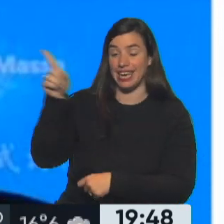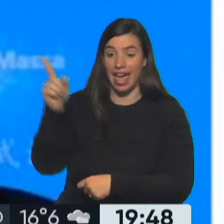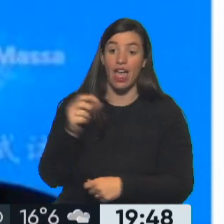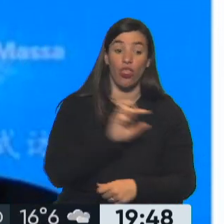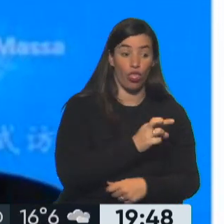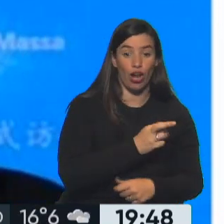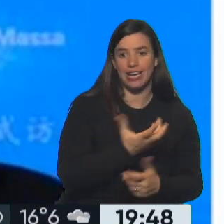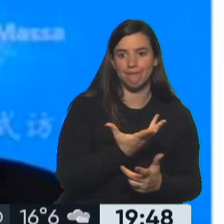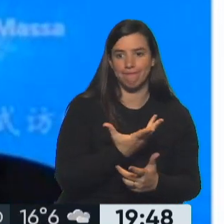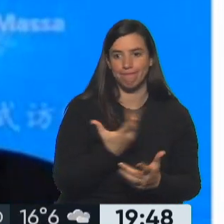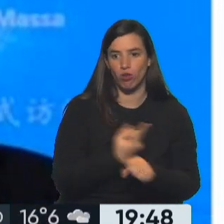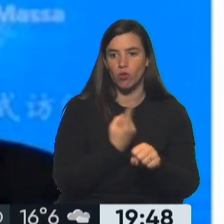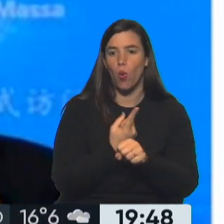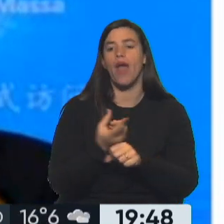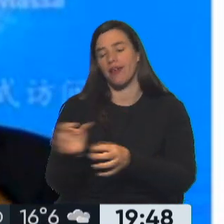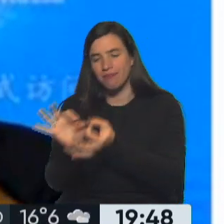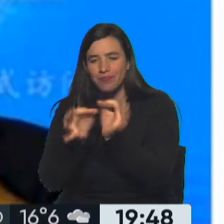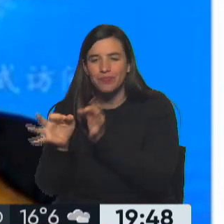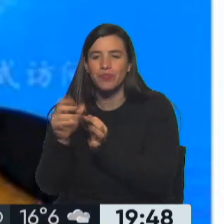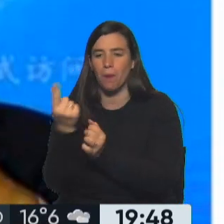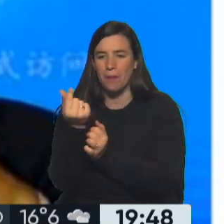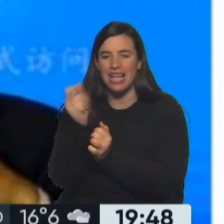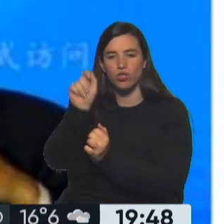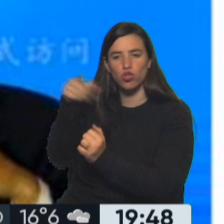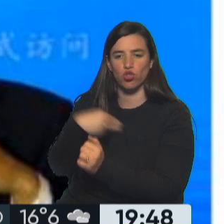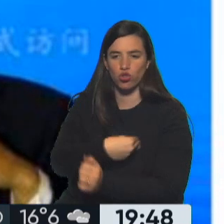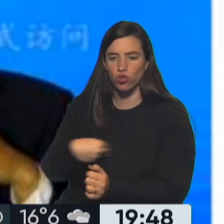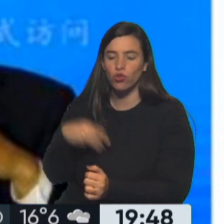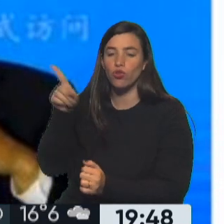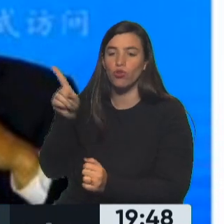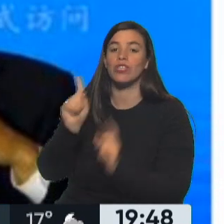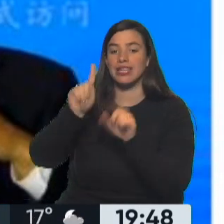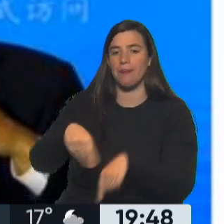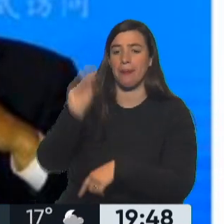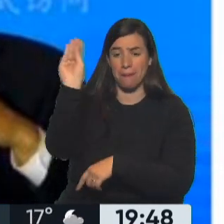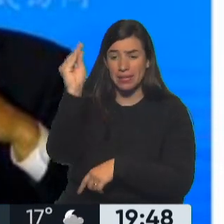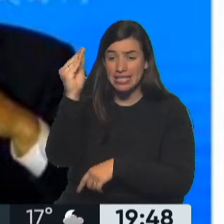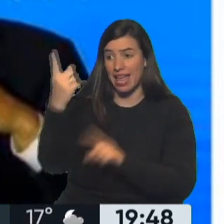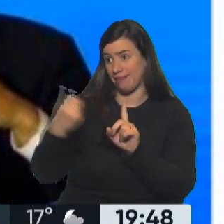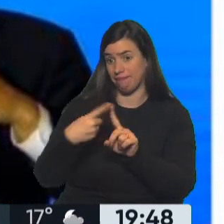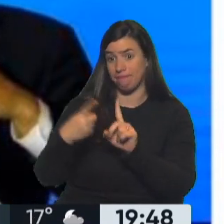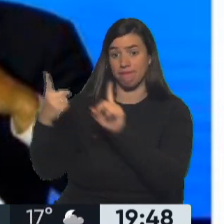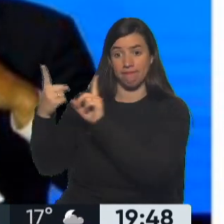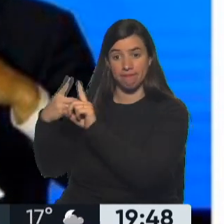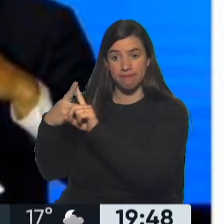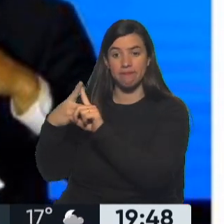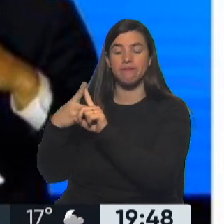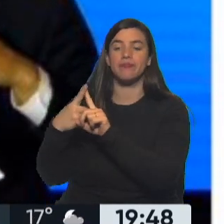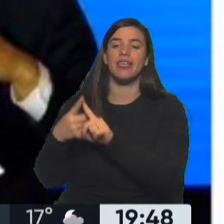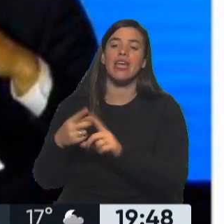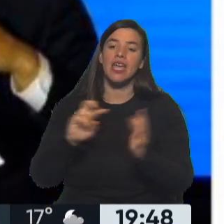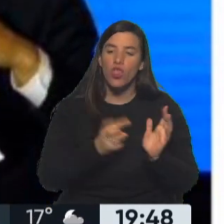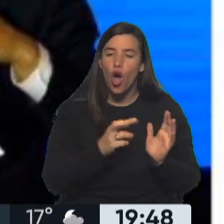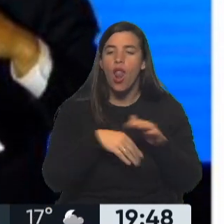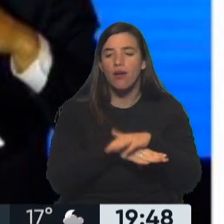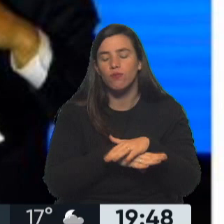esas importaciones, y en el caso del BRICS se usarían para las importaciones desde Brasil, y alivia el uso del dólar, o sea, le